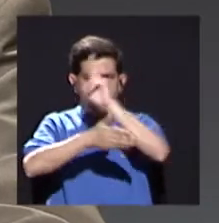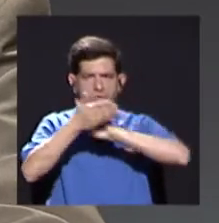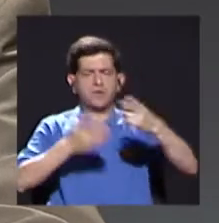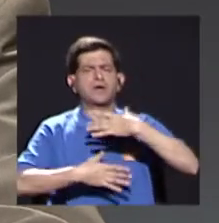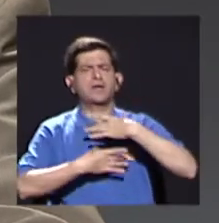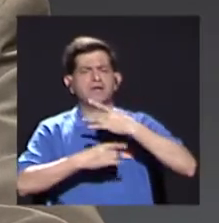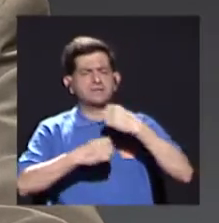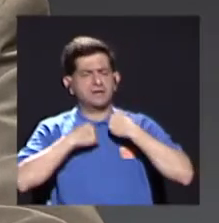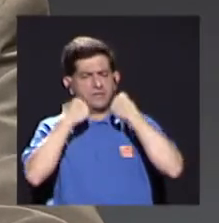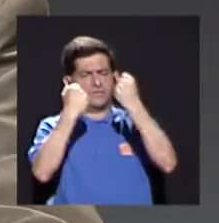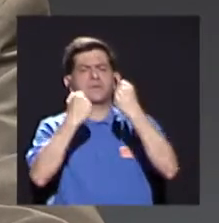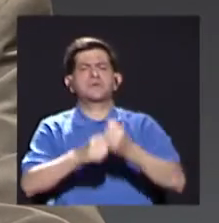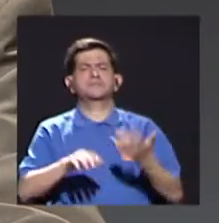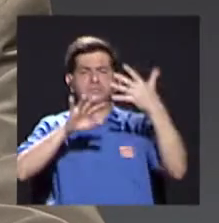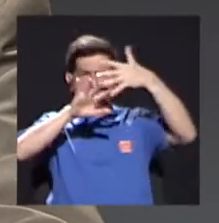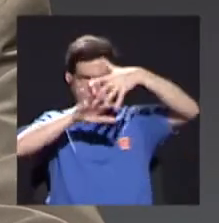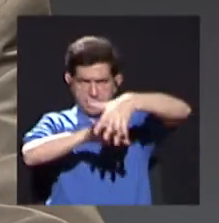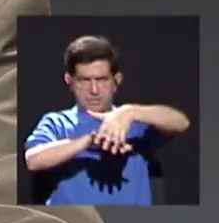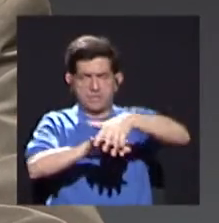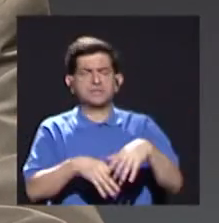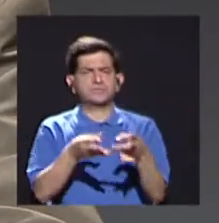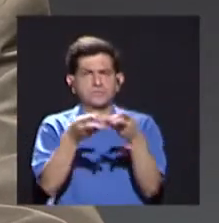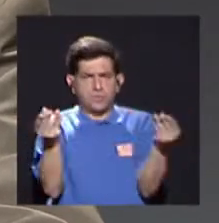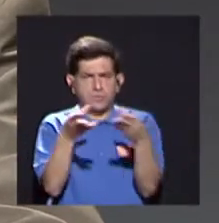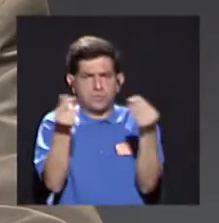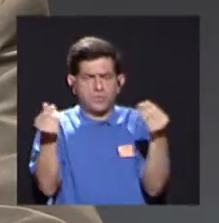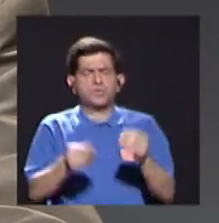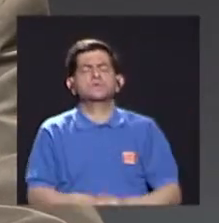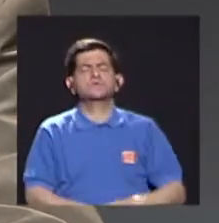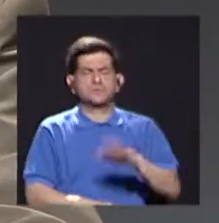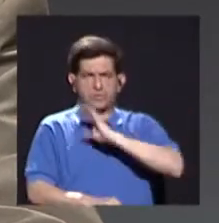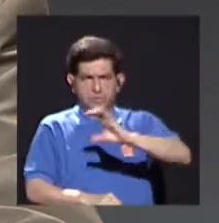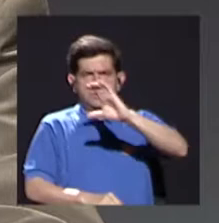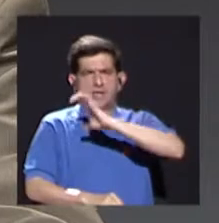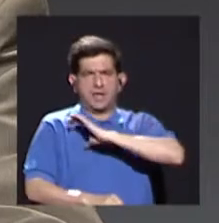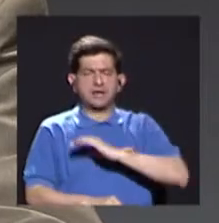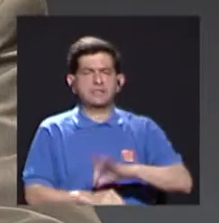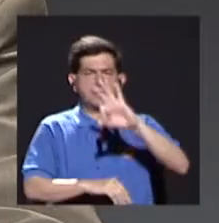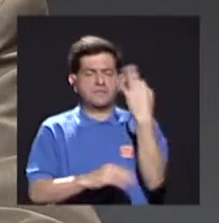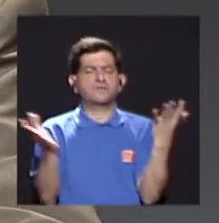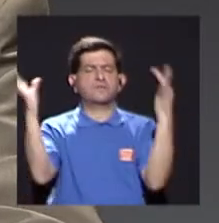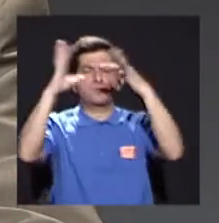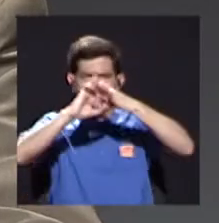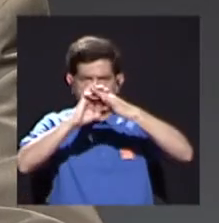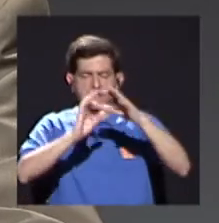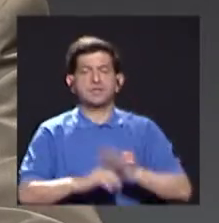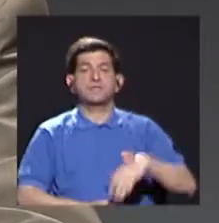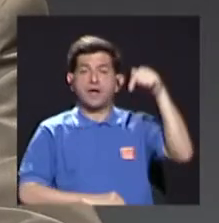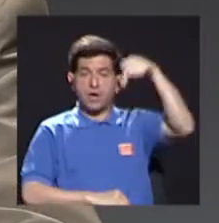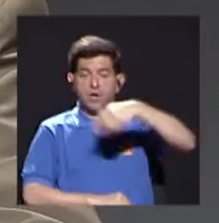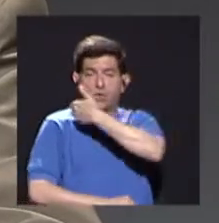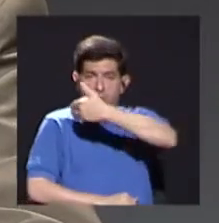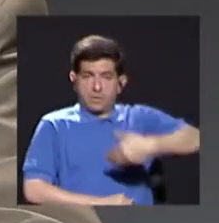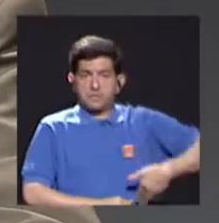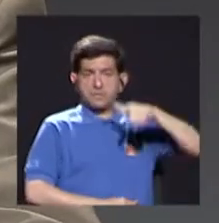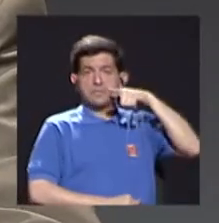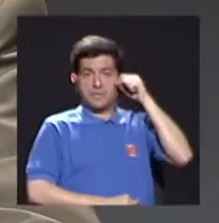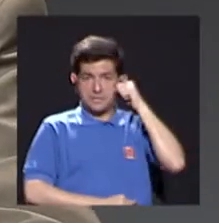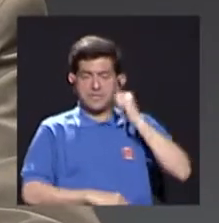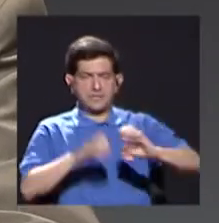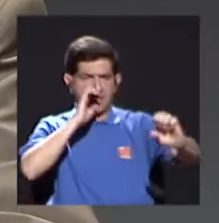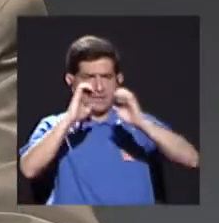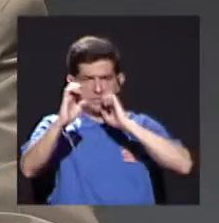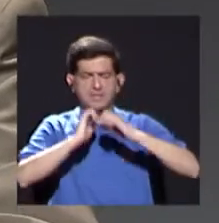interesa fortalecer la integración para generar más producción de calidad de manera conjunta hoy el mandatario luis guillermo solís es